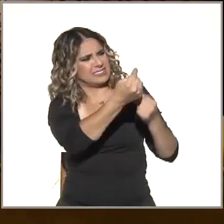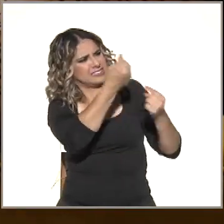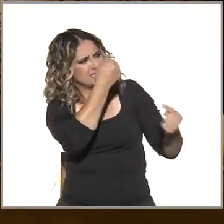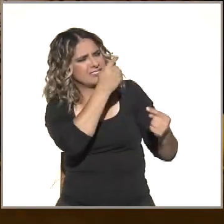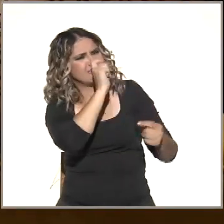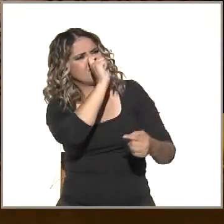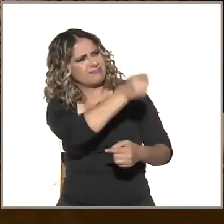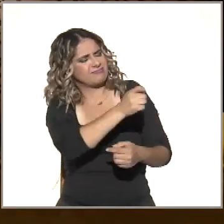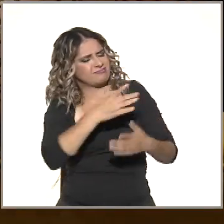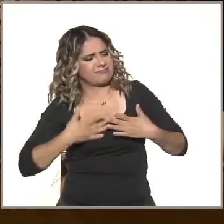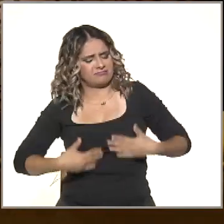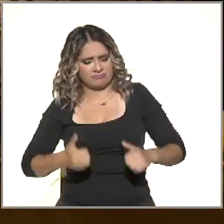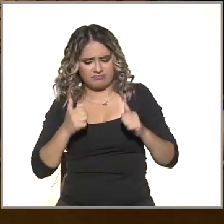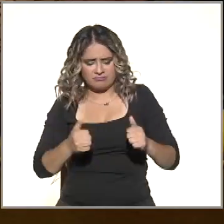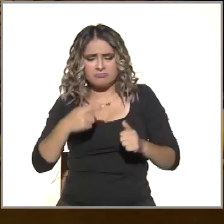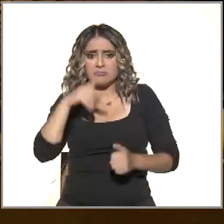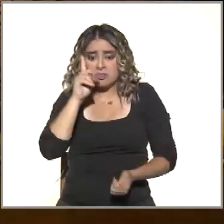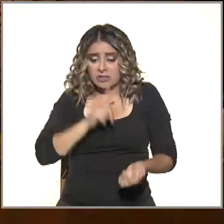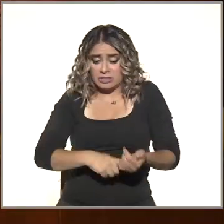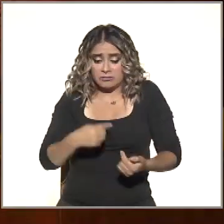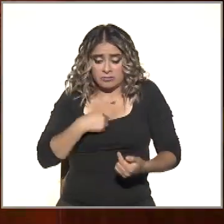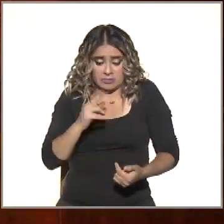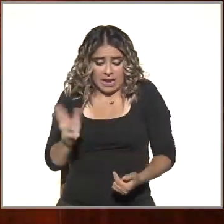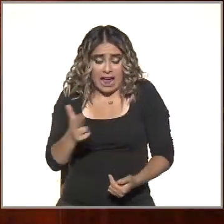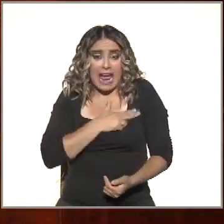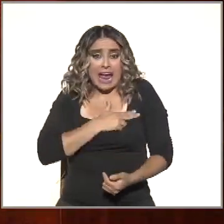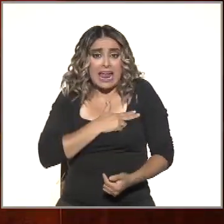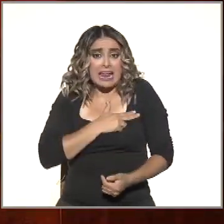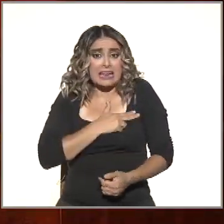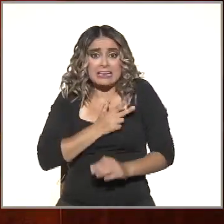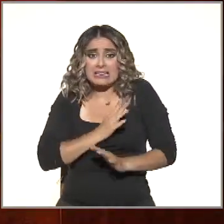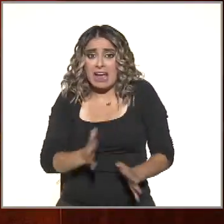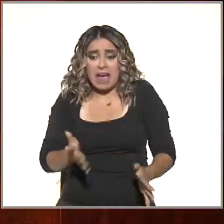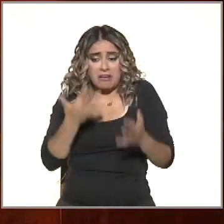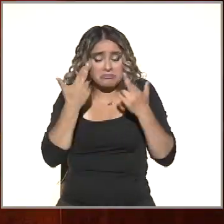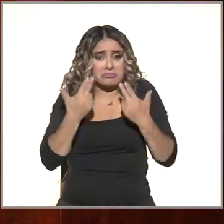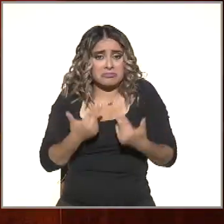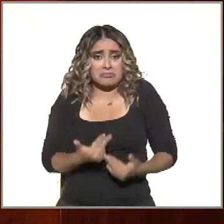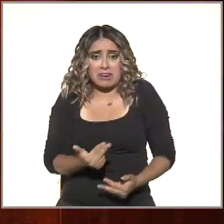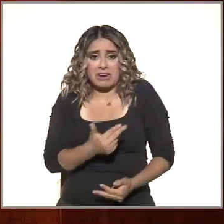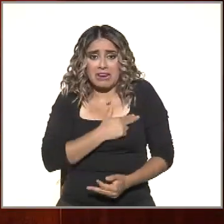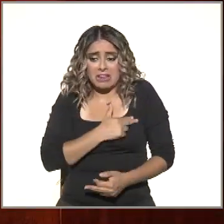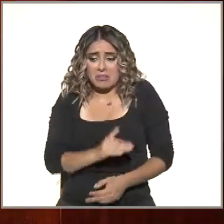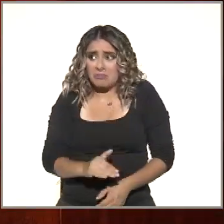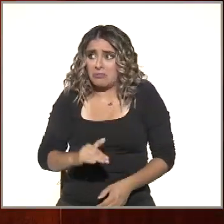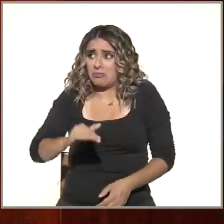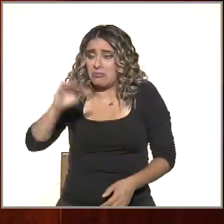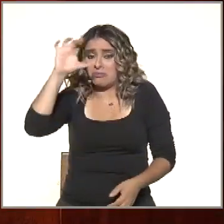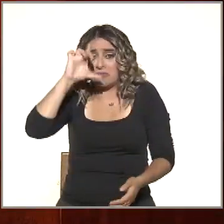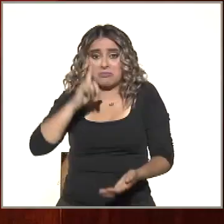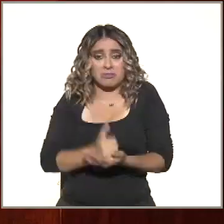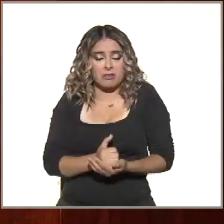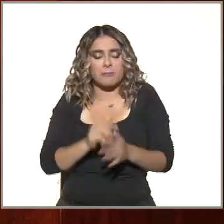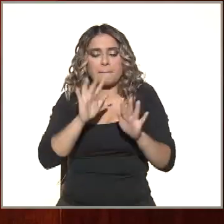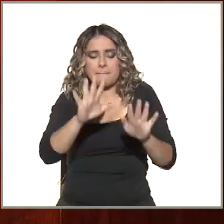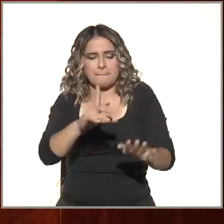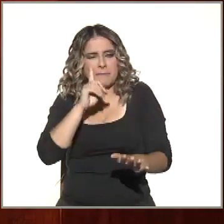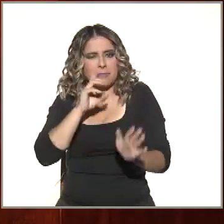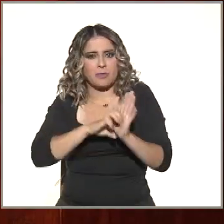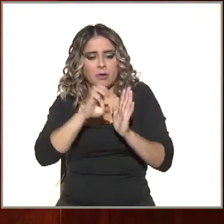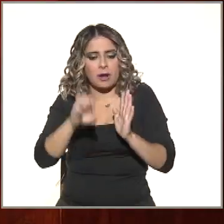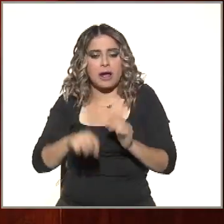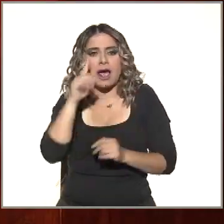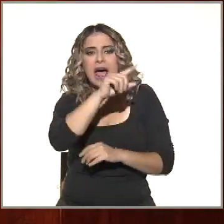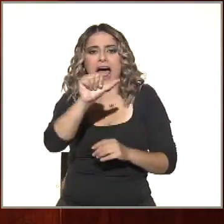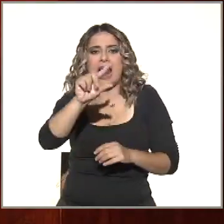puede resultar devastador o no, dependiendo del lugar en donde se diga. Por ejemplo, en